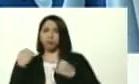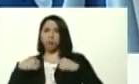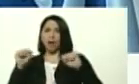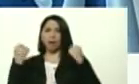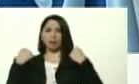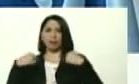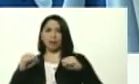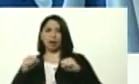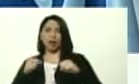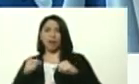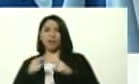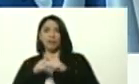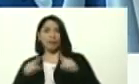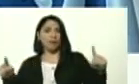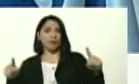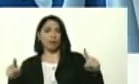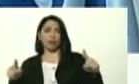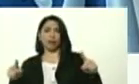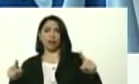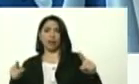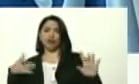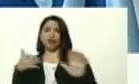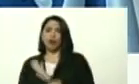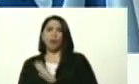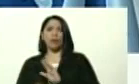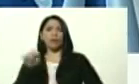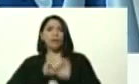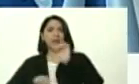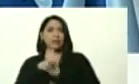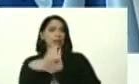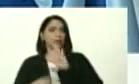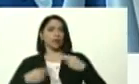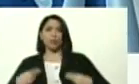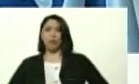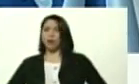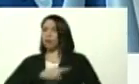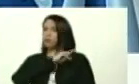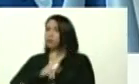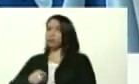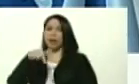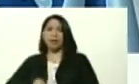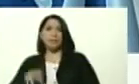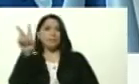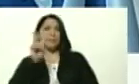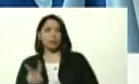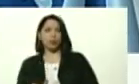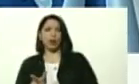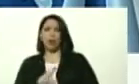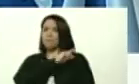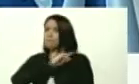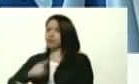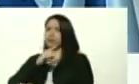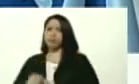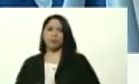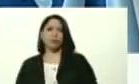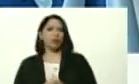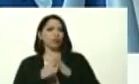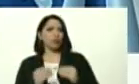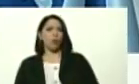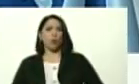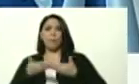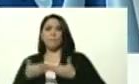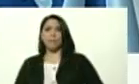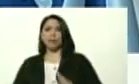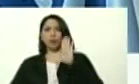prácticas contrarias a lo que es la defensa de los derechos humanos, será en este país, Venezuela, castigado con todo el